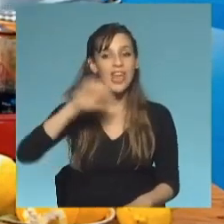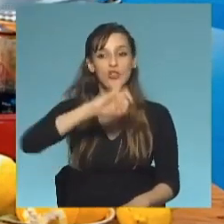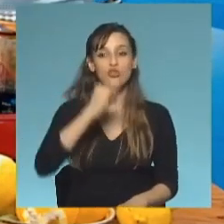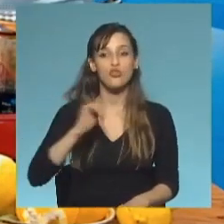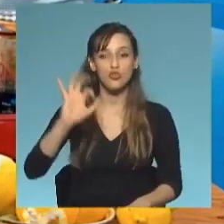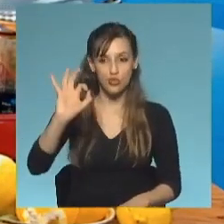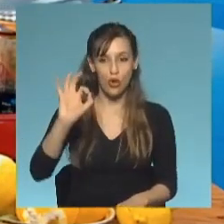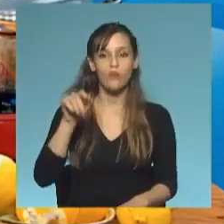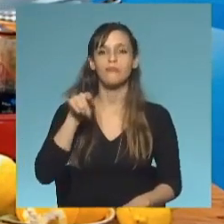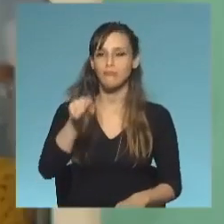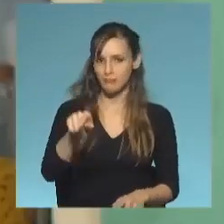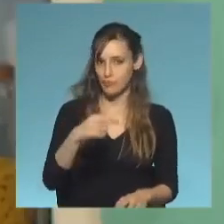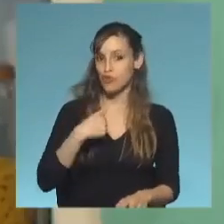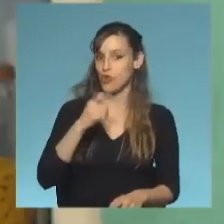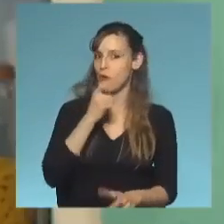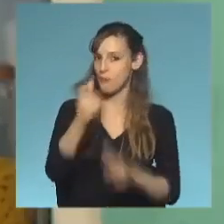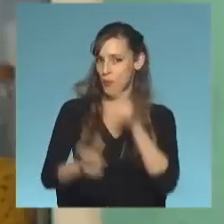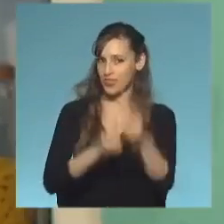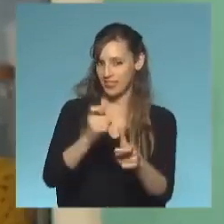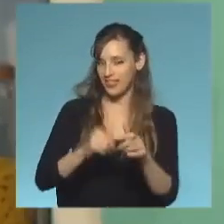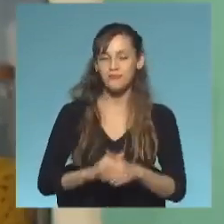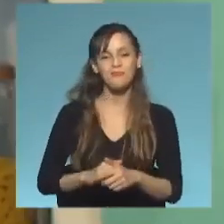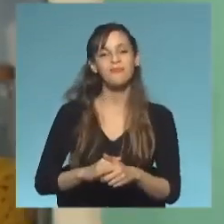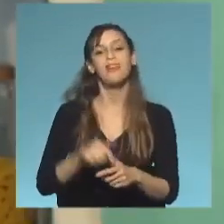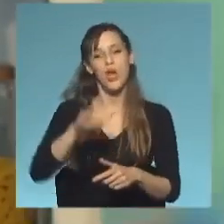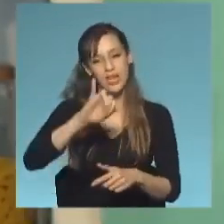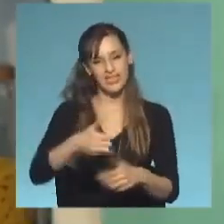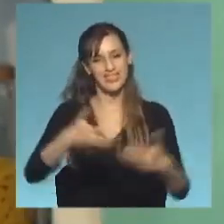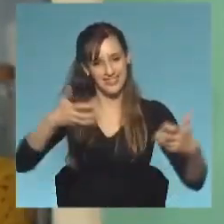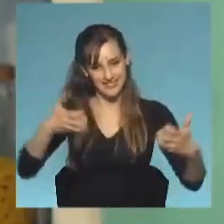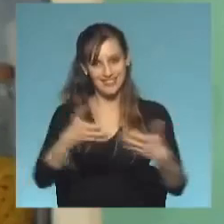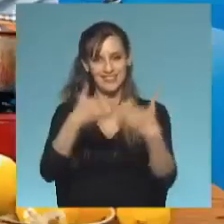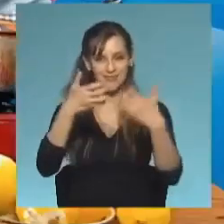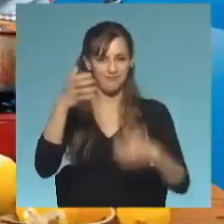les contesto a todos. Perfecto, perfecto. Chin, chin. Sí, chin, chin. ¡Salute!